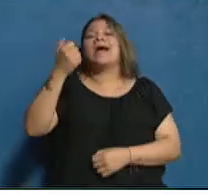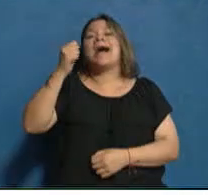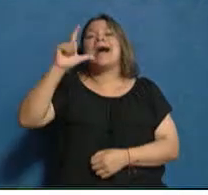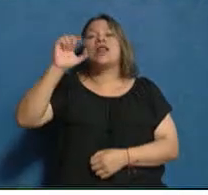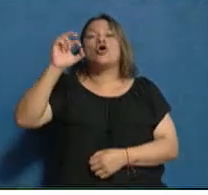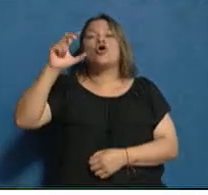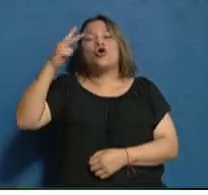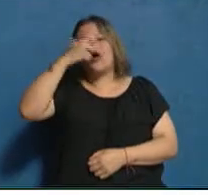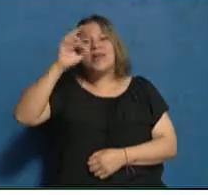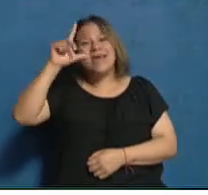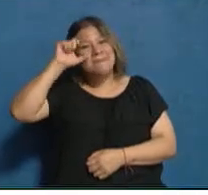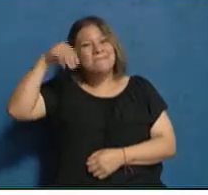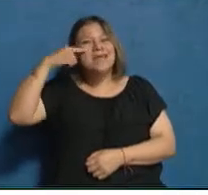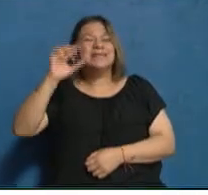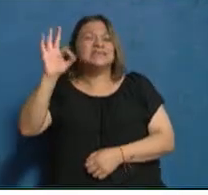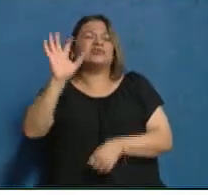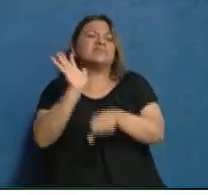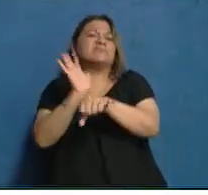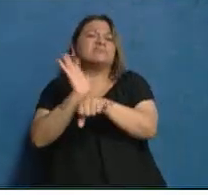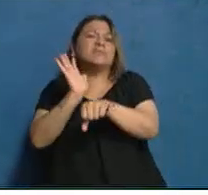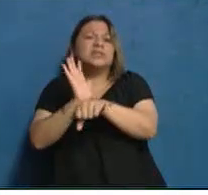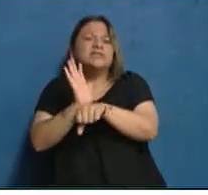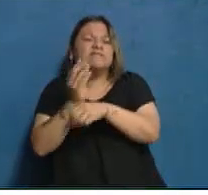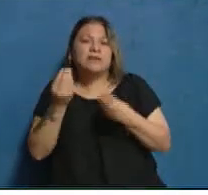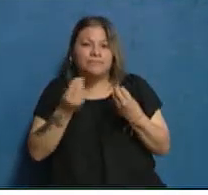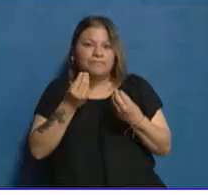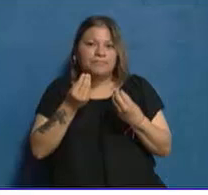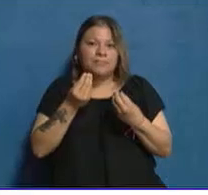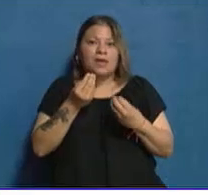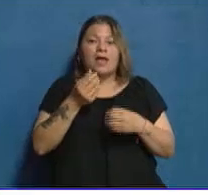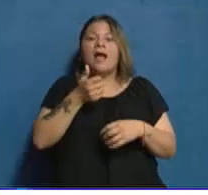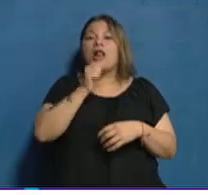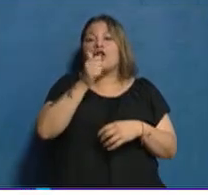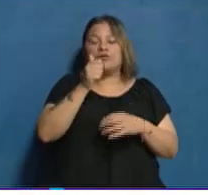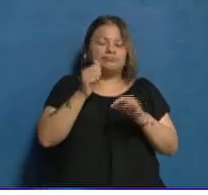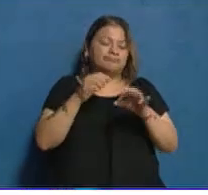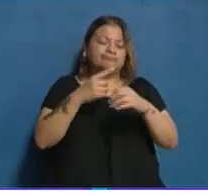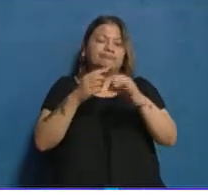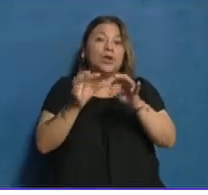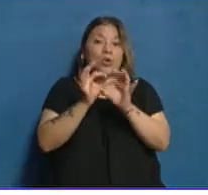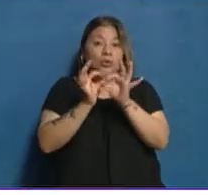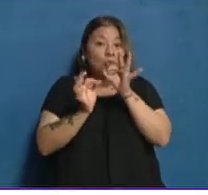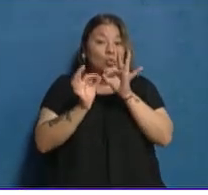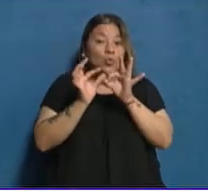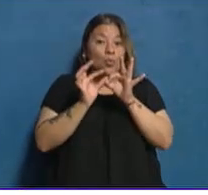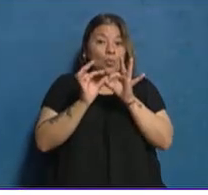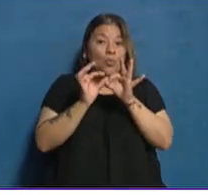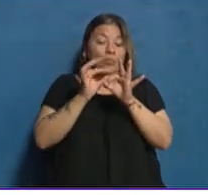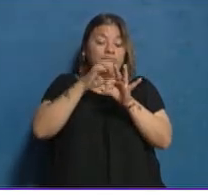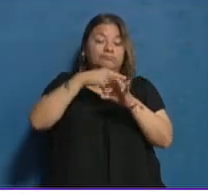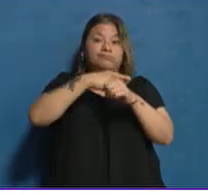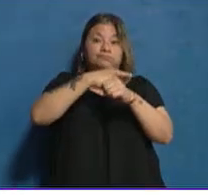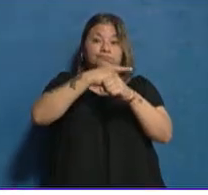cero. Esto es, que se mida el contenido de alcohol que por diversas razones, incluso